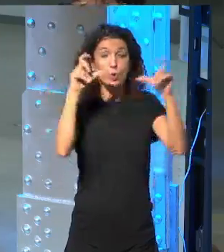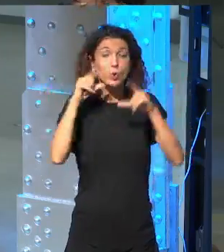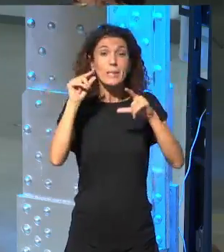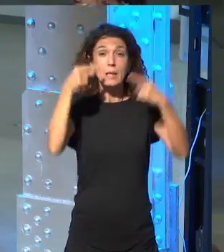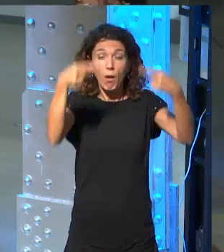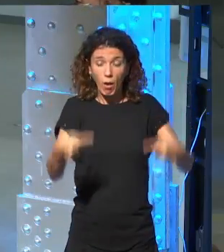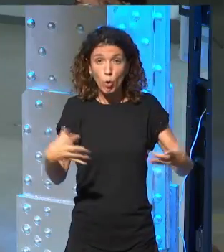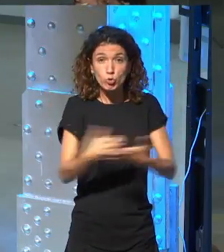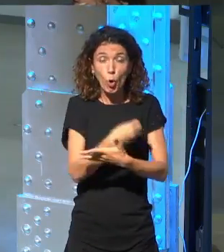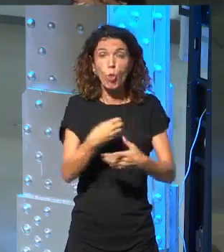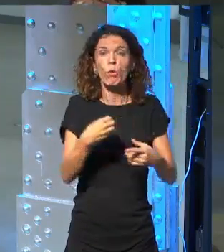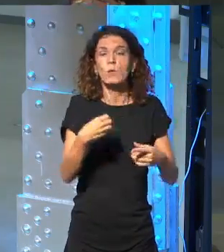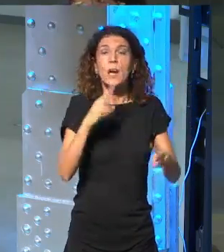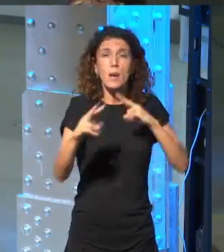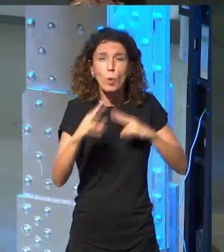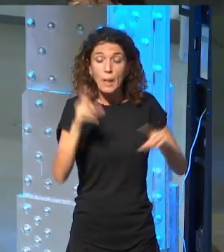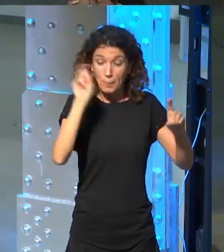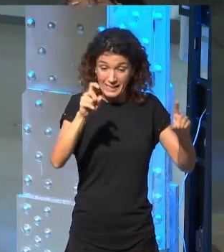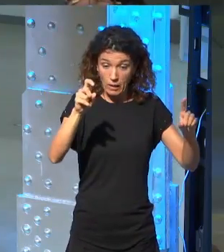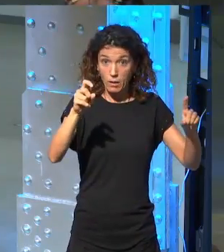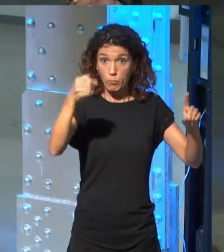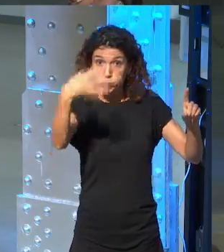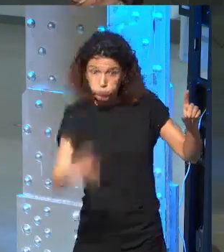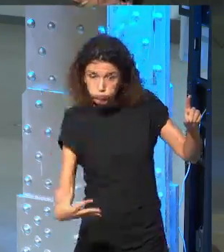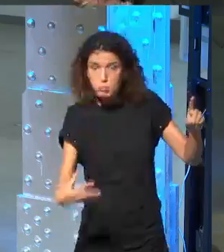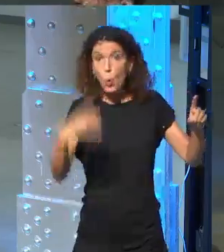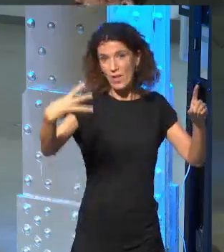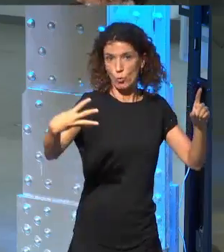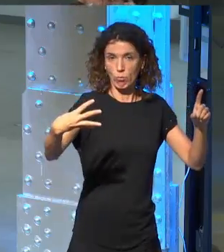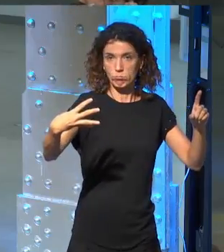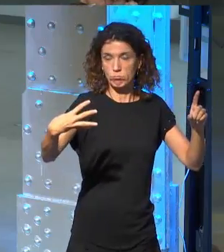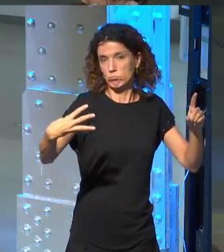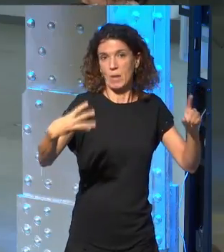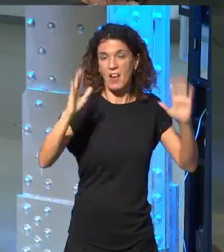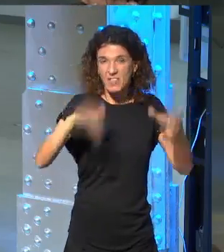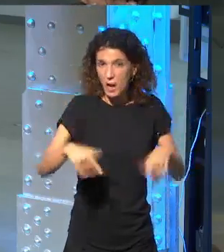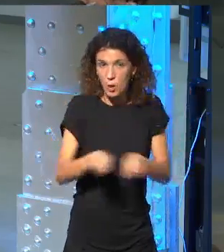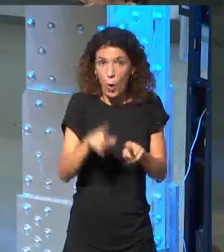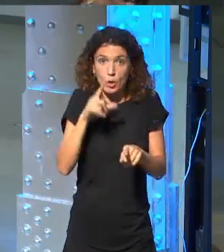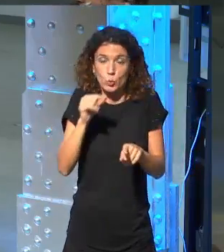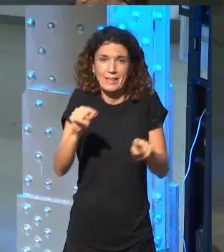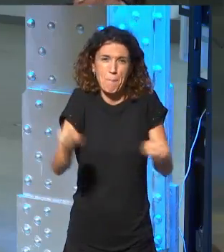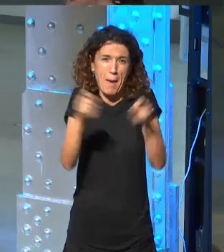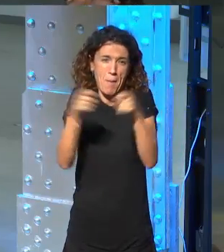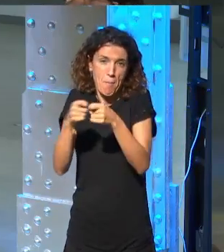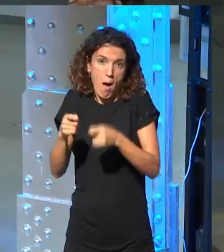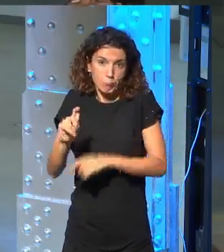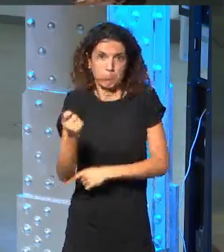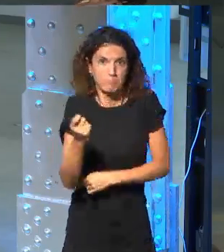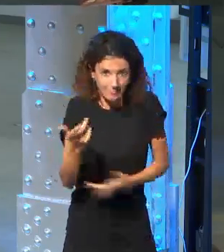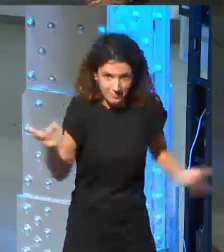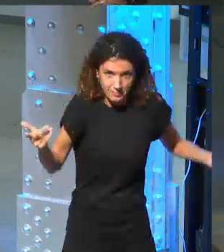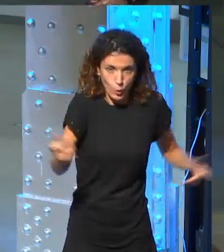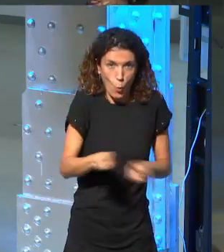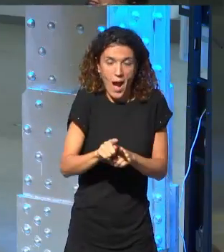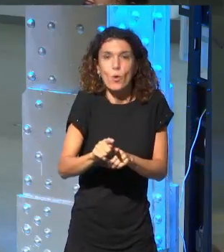que ves que tienen todos, que tienen miles de respuestas, pinchas y te muestran 4. O sea, he conseguido romper Twitter. Eso creo que